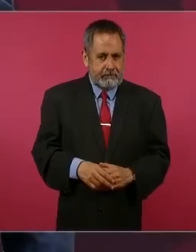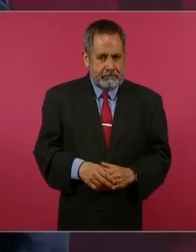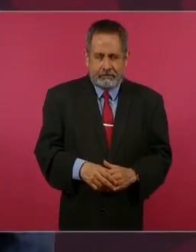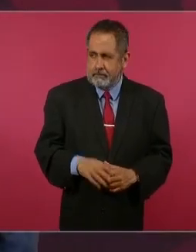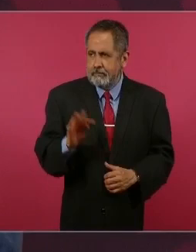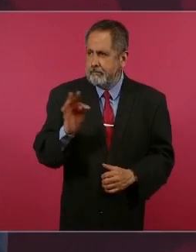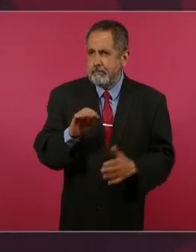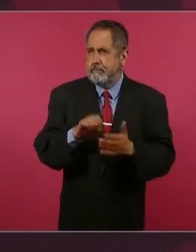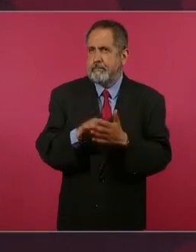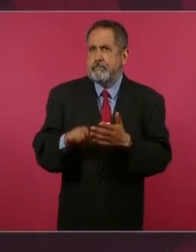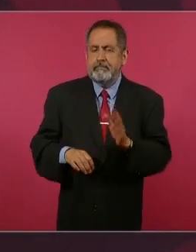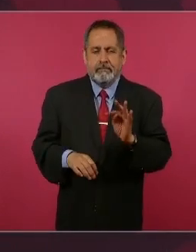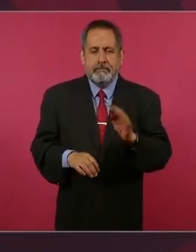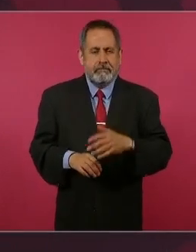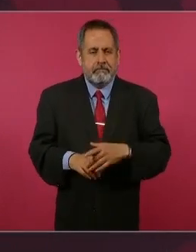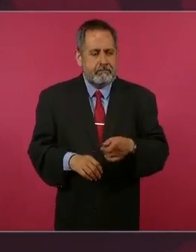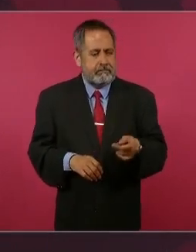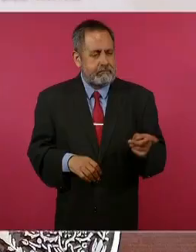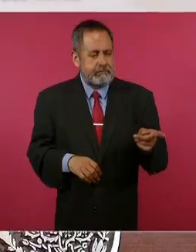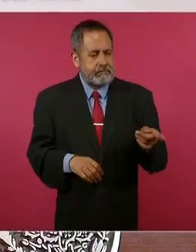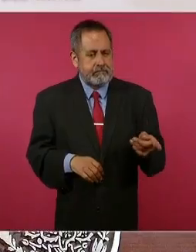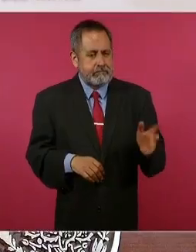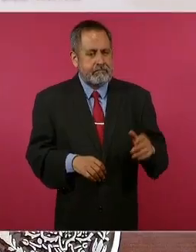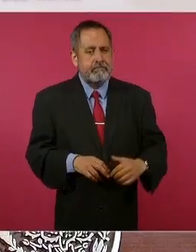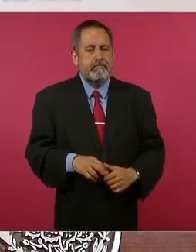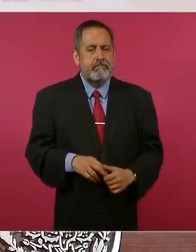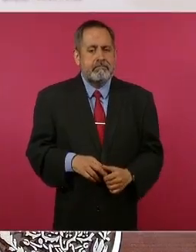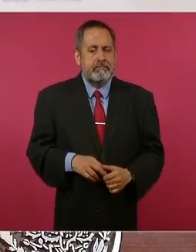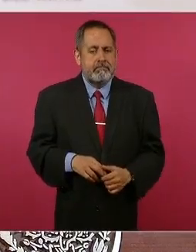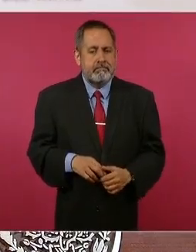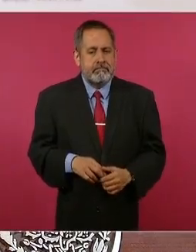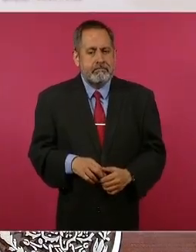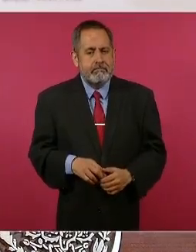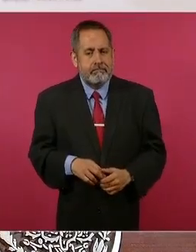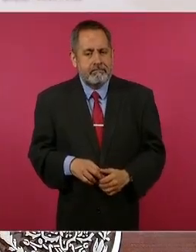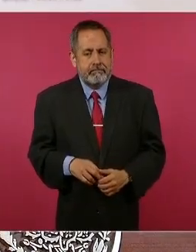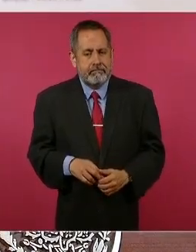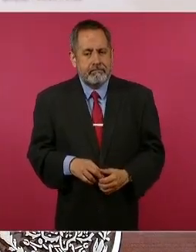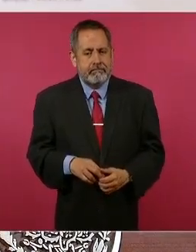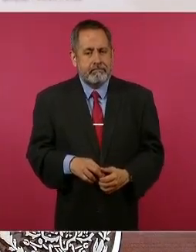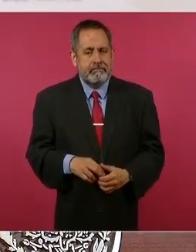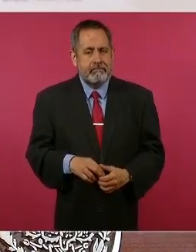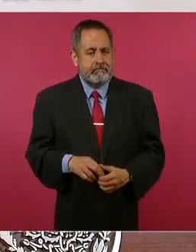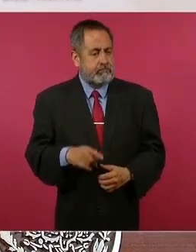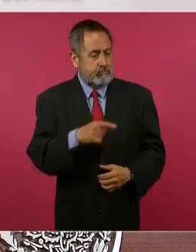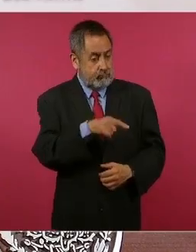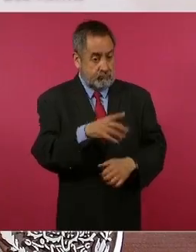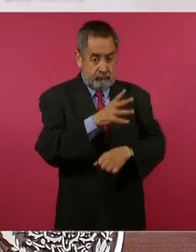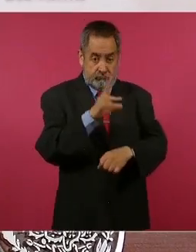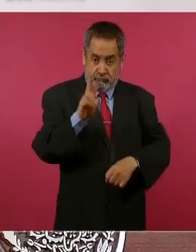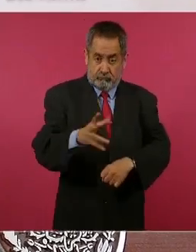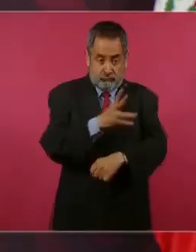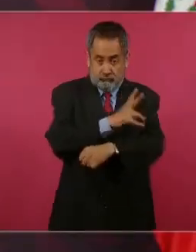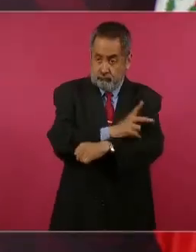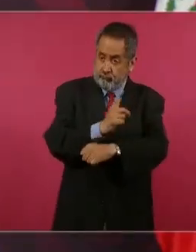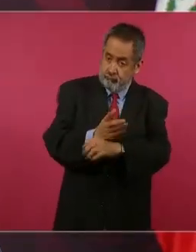fuesen muy rectos